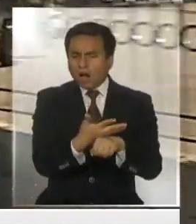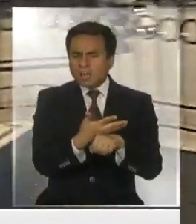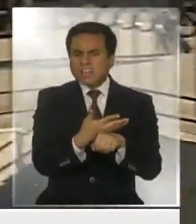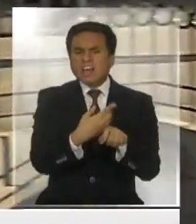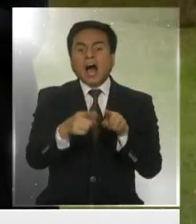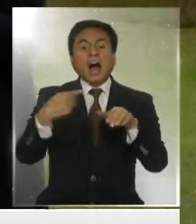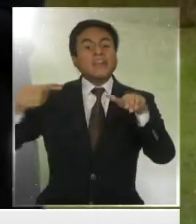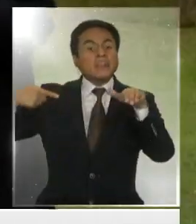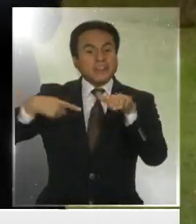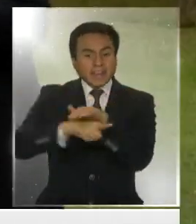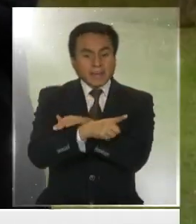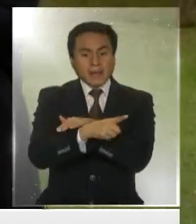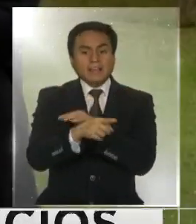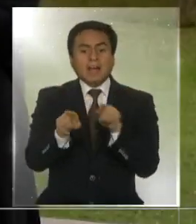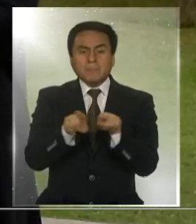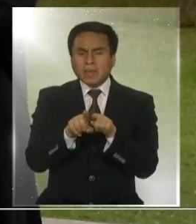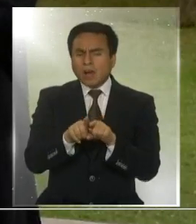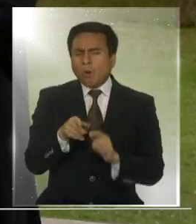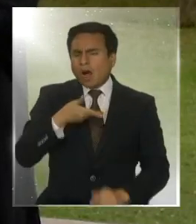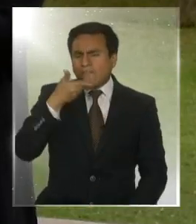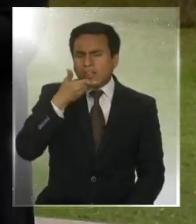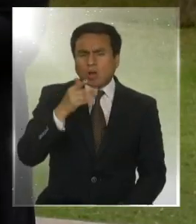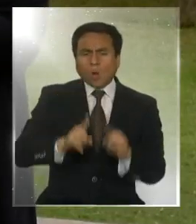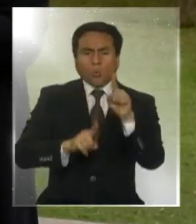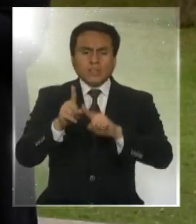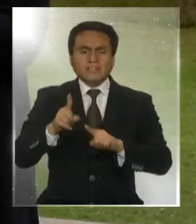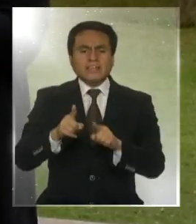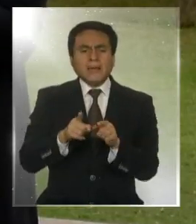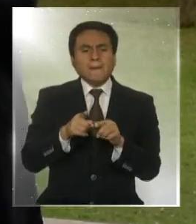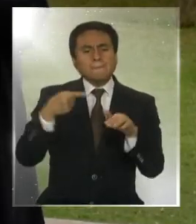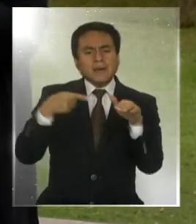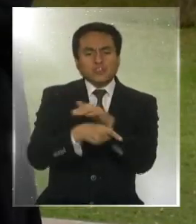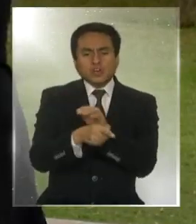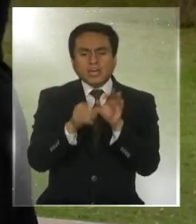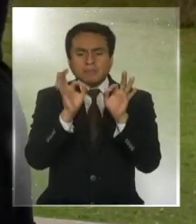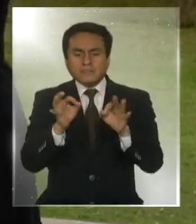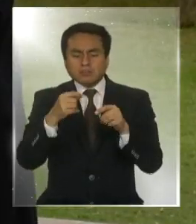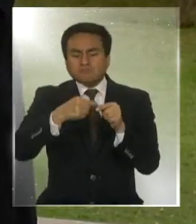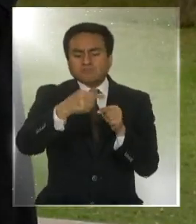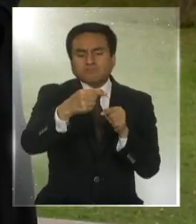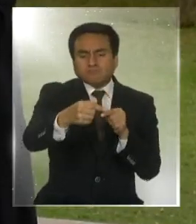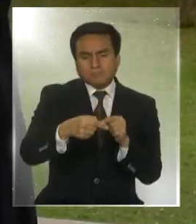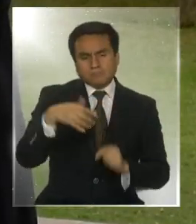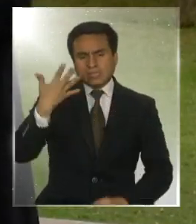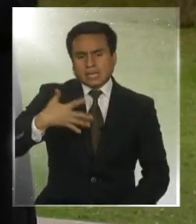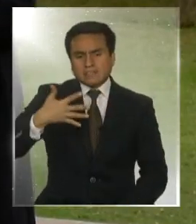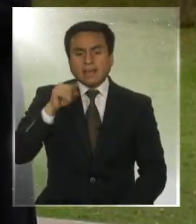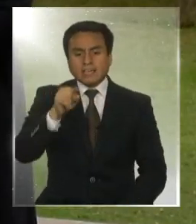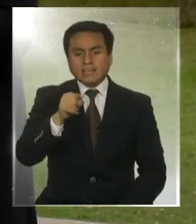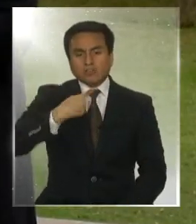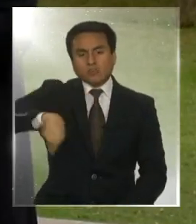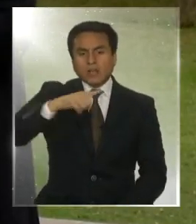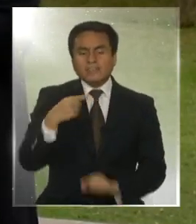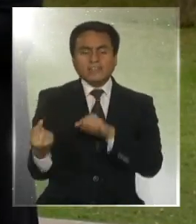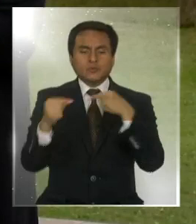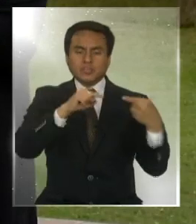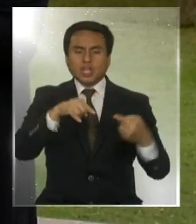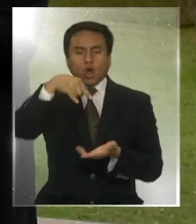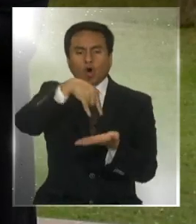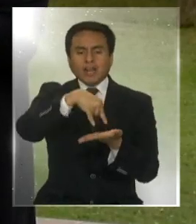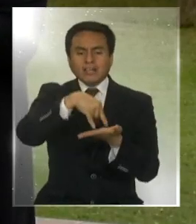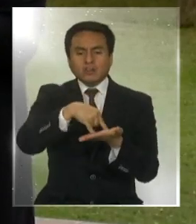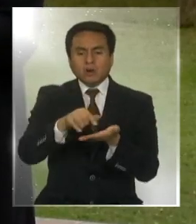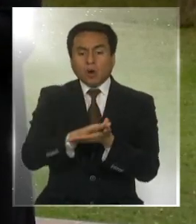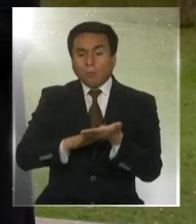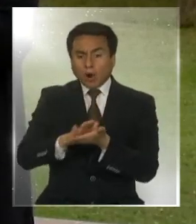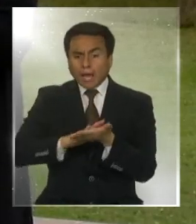los trenes del metro o estamos hablando de algunas estaciones en específico que son vitales? Ahí vamos a discutir en el Congreso si,